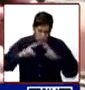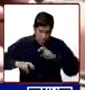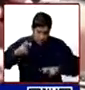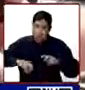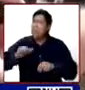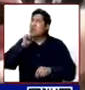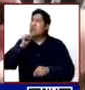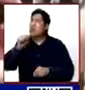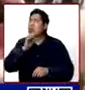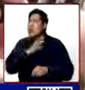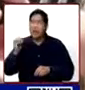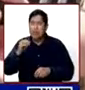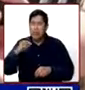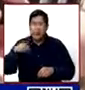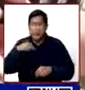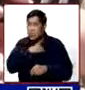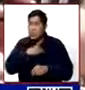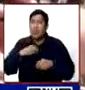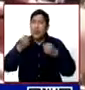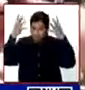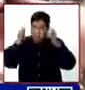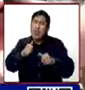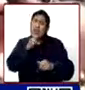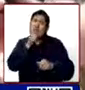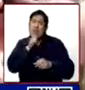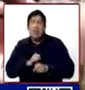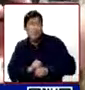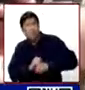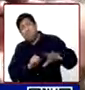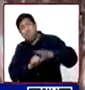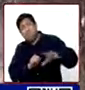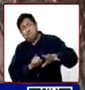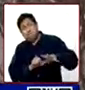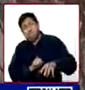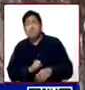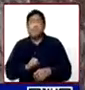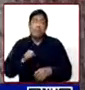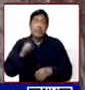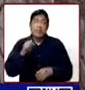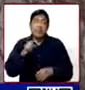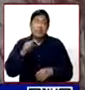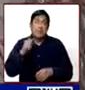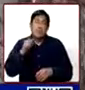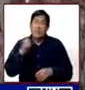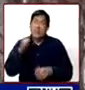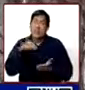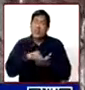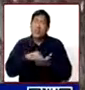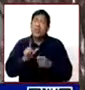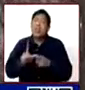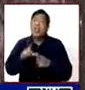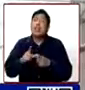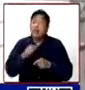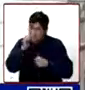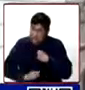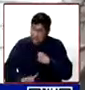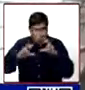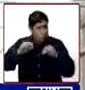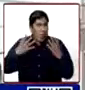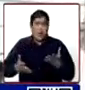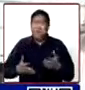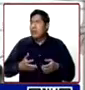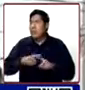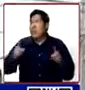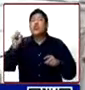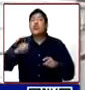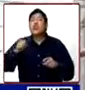investigación. Cantidad de agua que se ha utilizado, aproximadamente unos 15.000 litros de agua. Personas heridas no tenemos reportado,